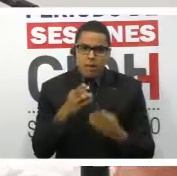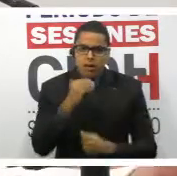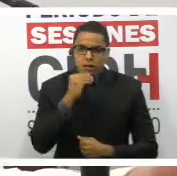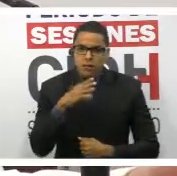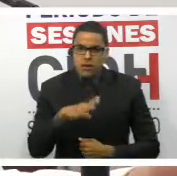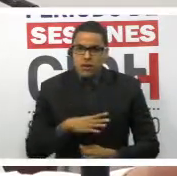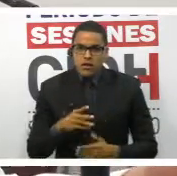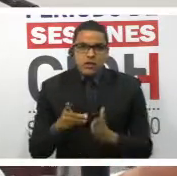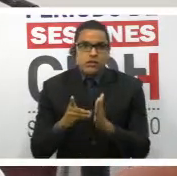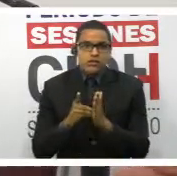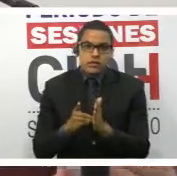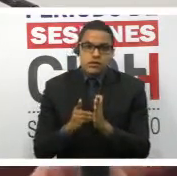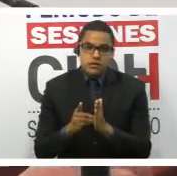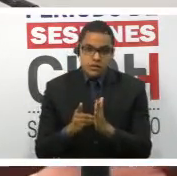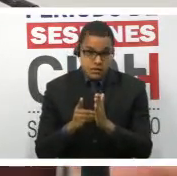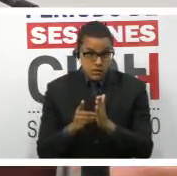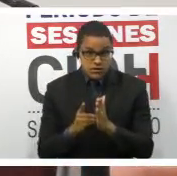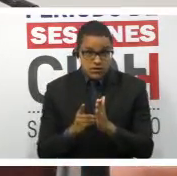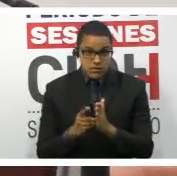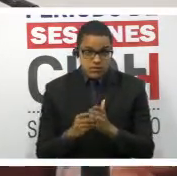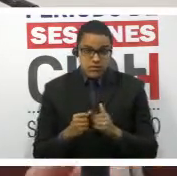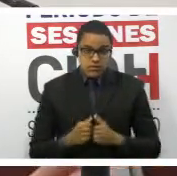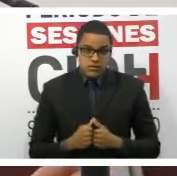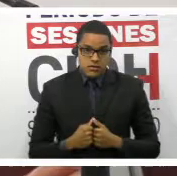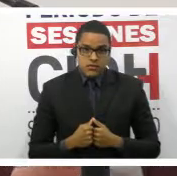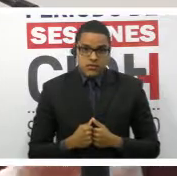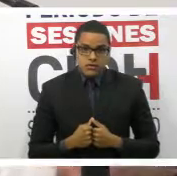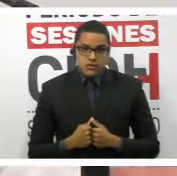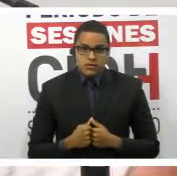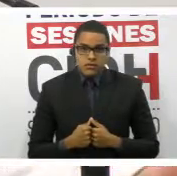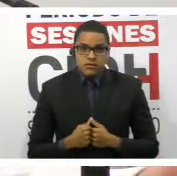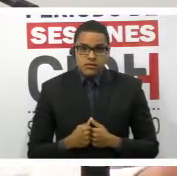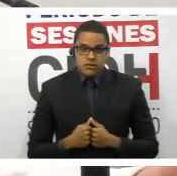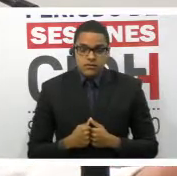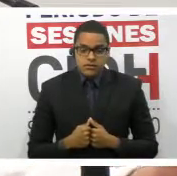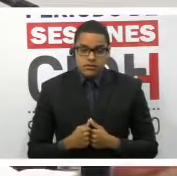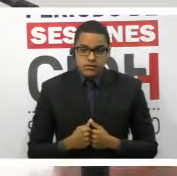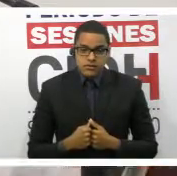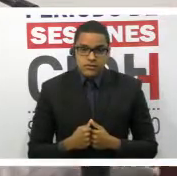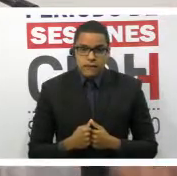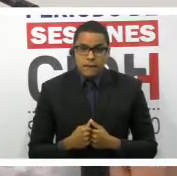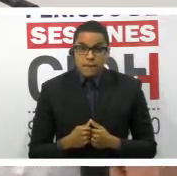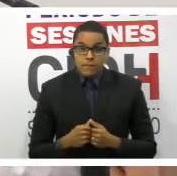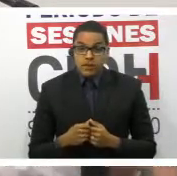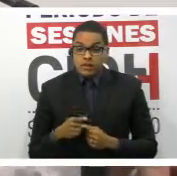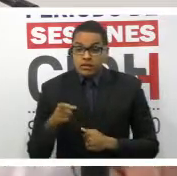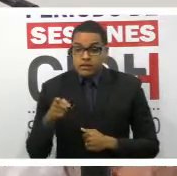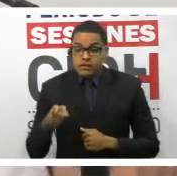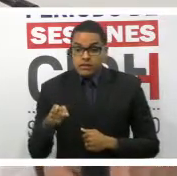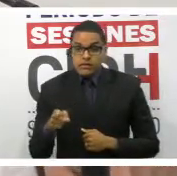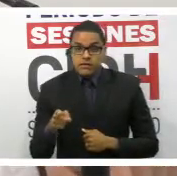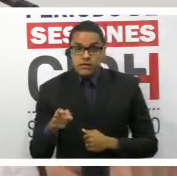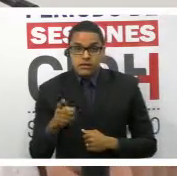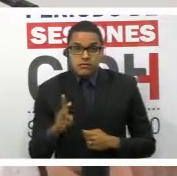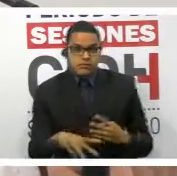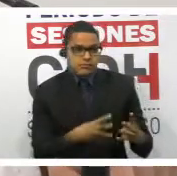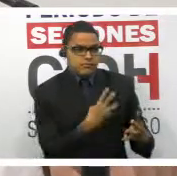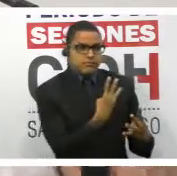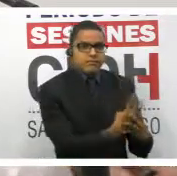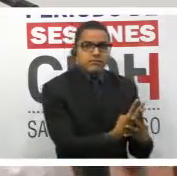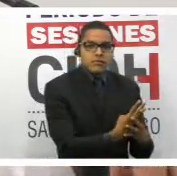discapacidad psicosocial que están en condiciones de ser externalizadas pero que sigue empresas en los digamos